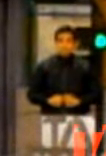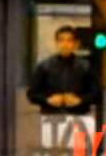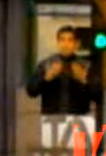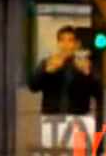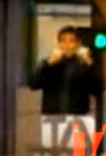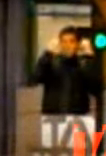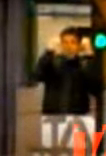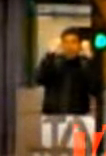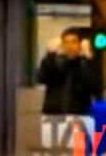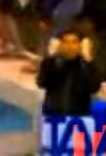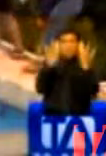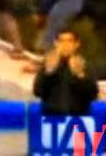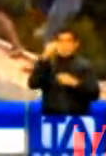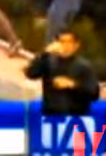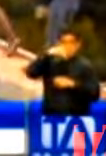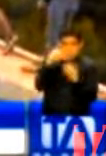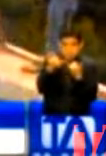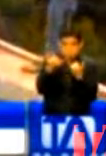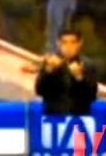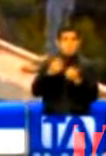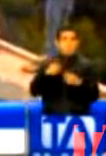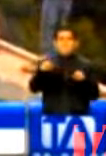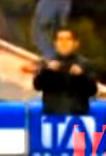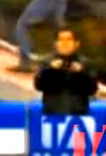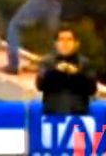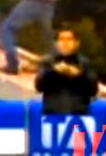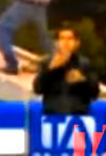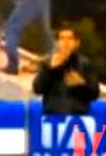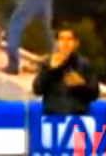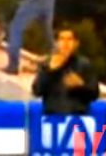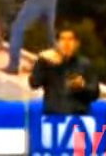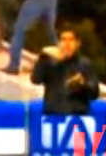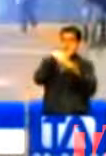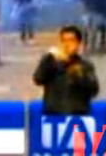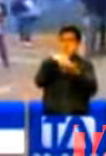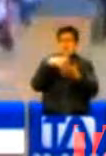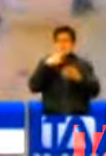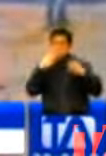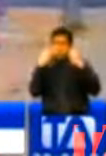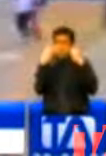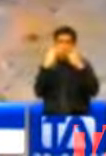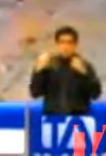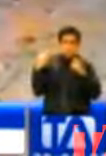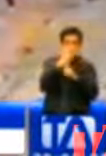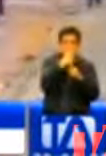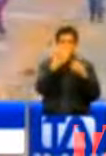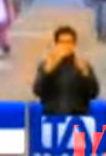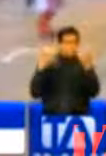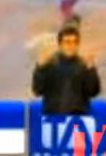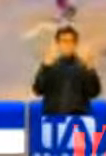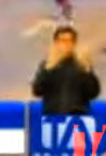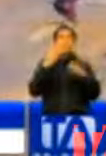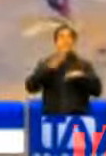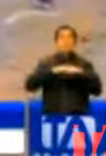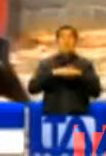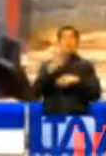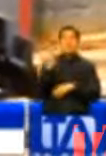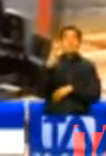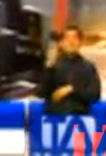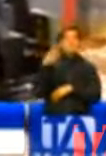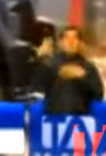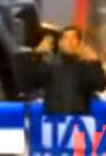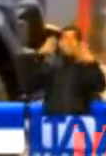Las manifestaciones de este martes fueron igualmente violentas por parte de los estudiantes, que no quieren la reubicación de 16